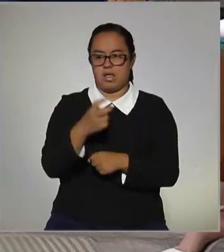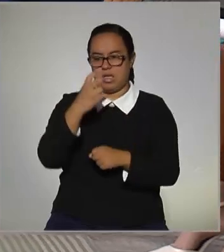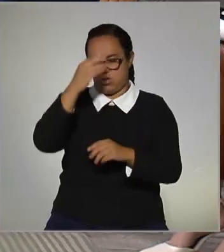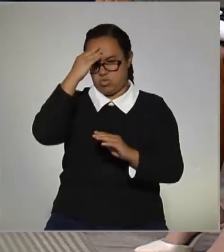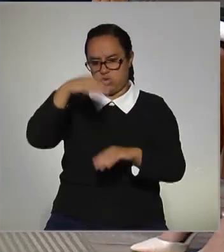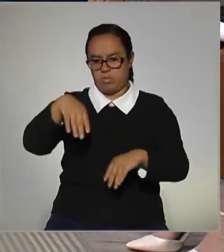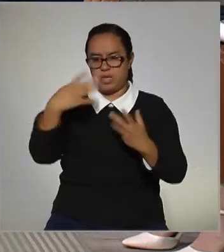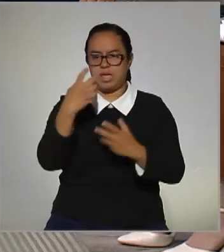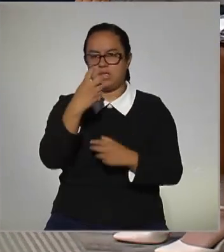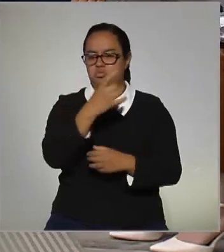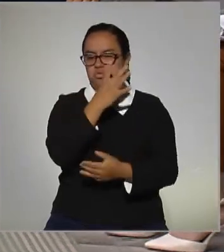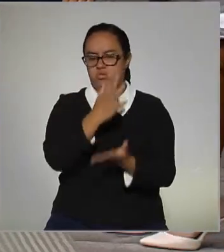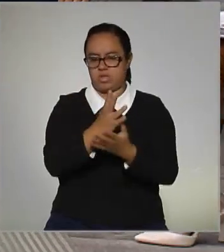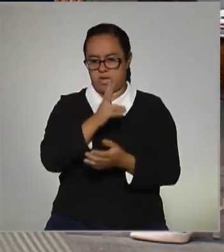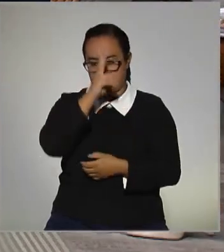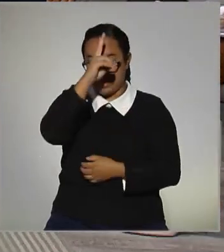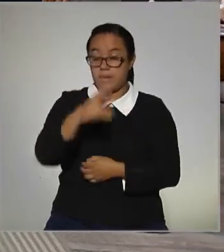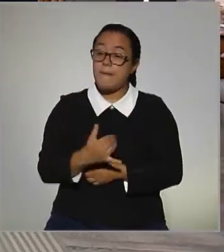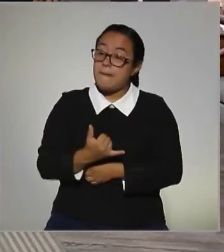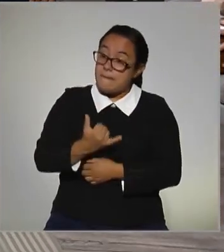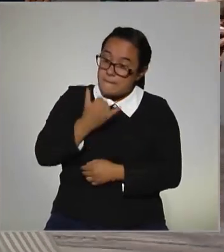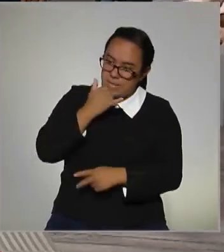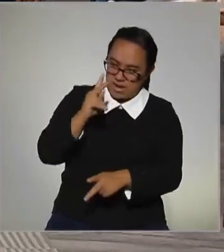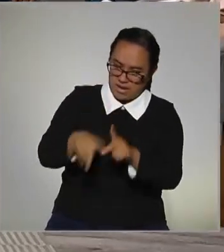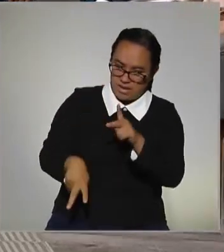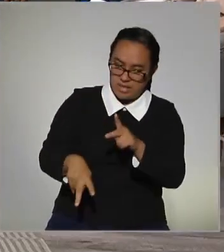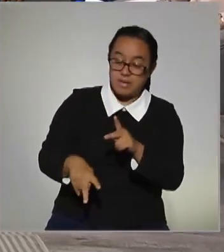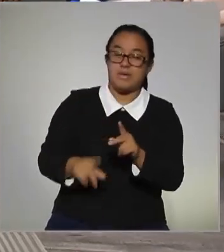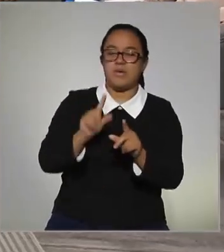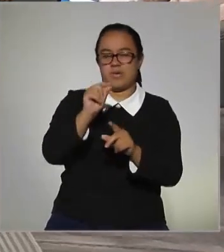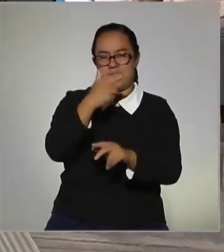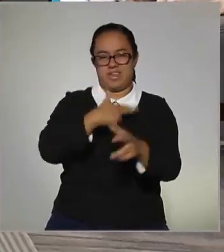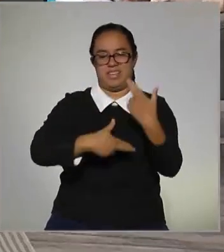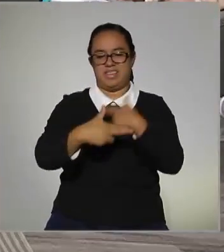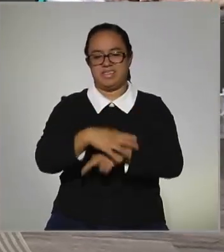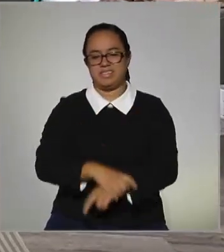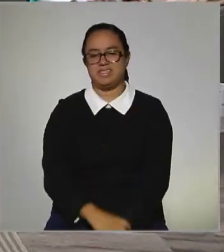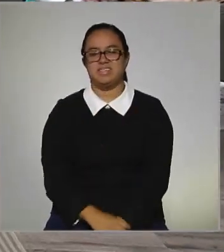Del que él hablaba. Pero bueno, ahí nos quedamos, ¿te parece? ¿Sí? Pausa, volvemos.